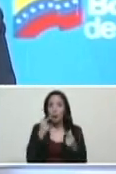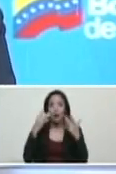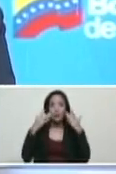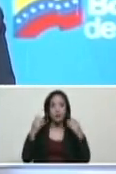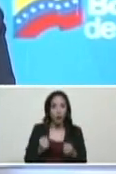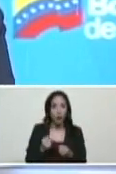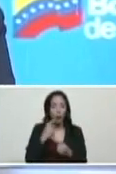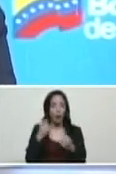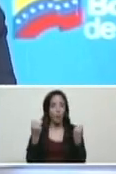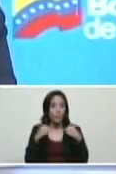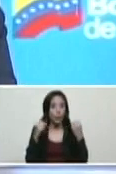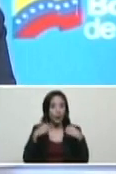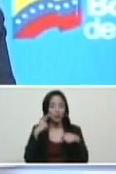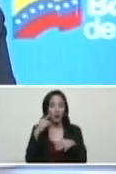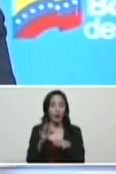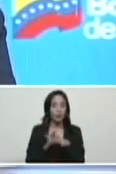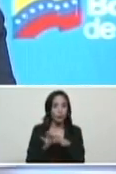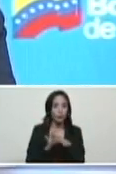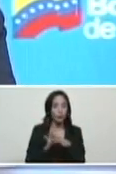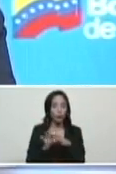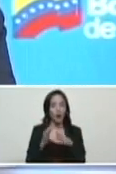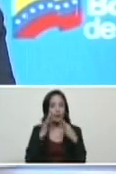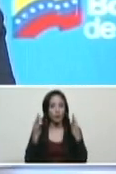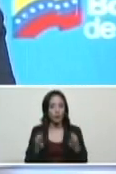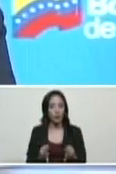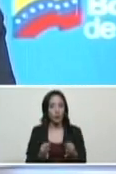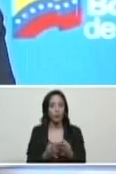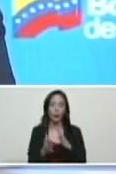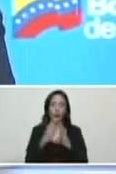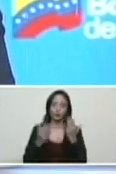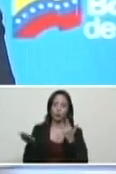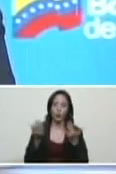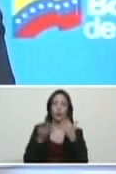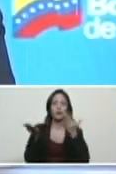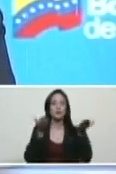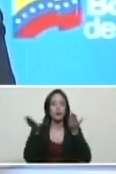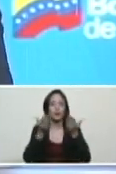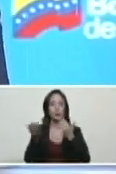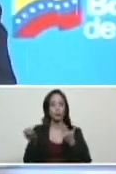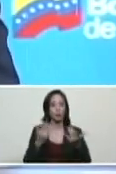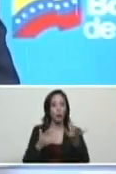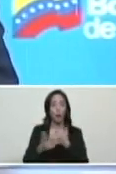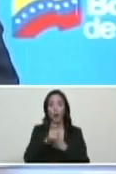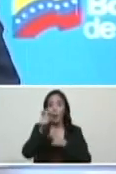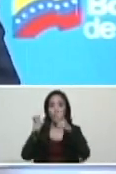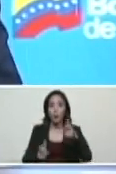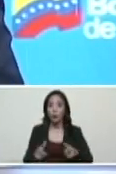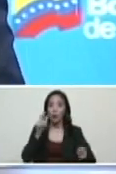seguras y eficientes para los prestadores de servicio y para los turistas que vengan a nuestro país.